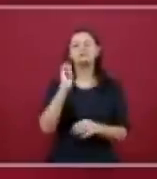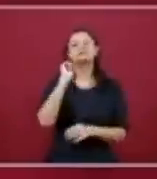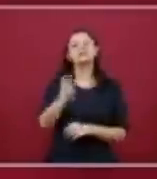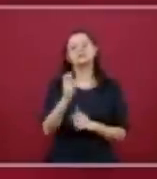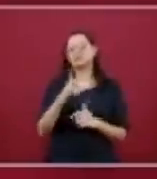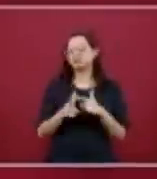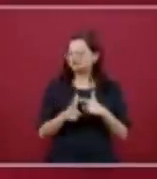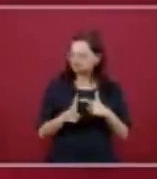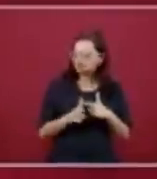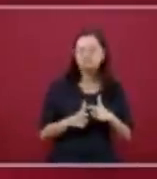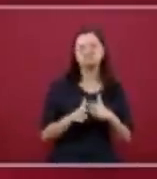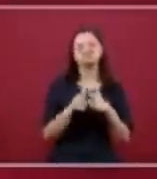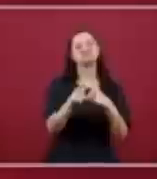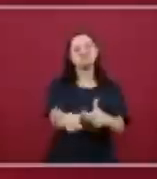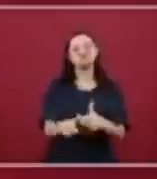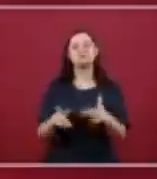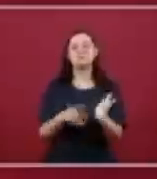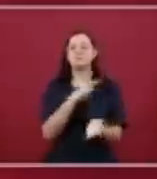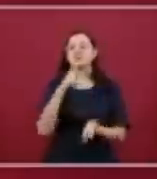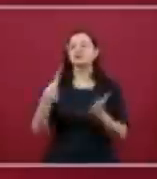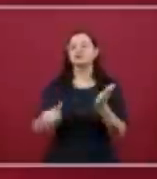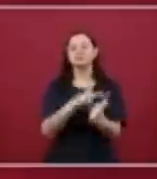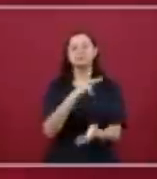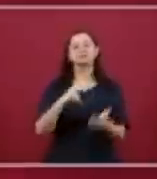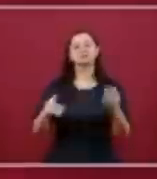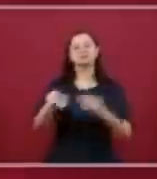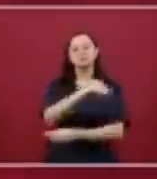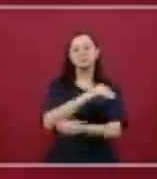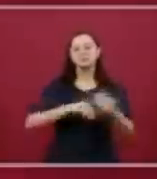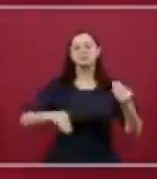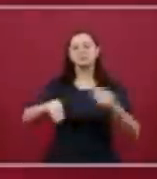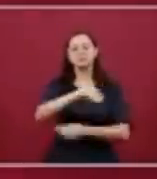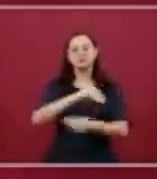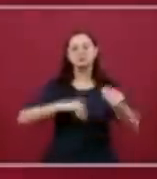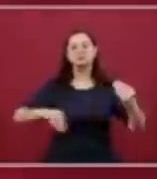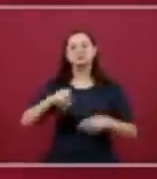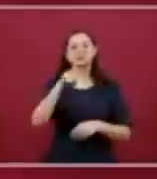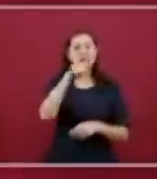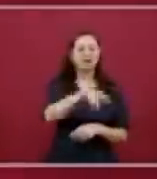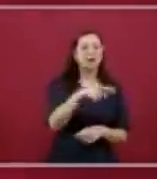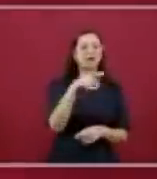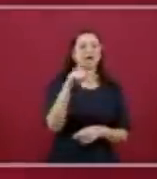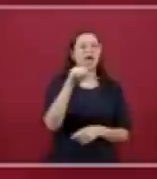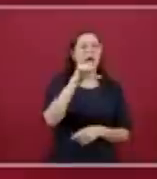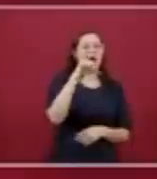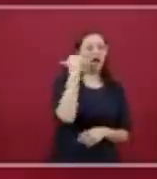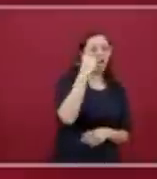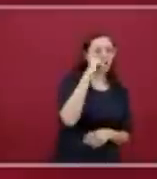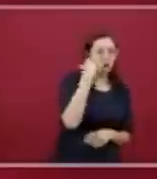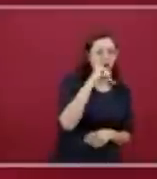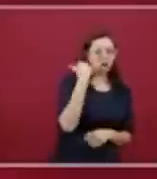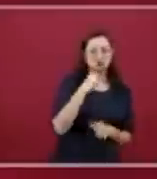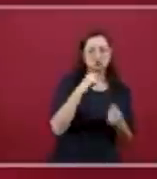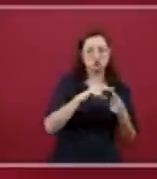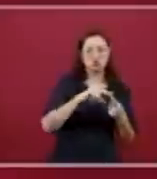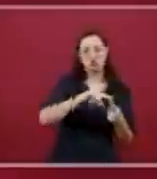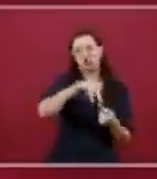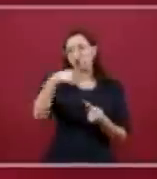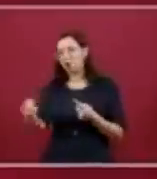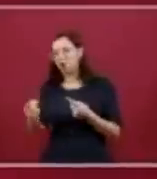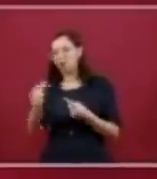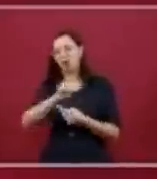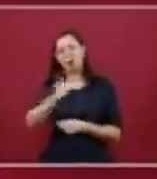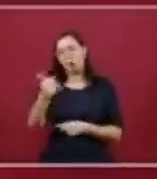en forma rotativa, una ocasión para Acapulco y la siguiente en otro lugar donde